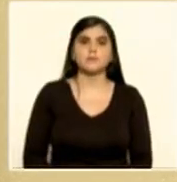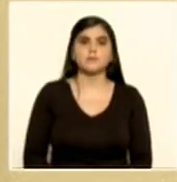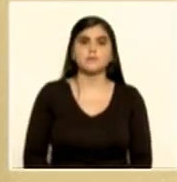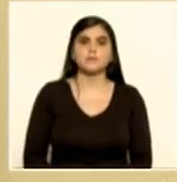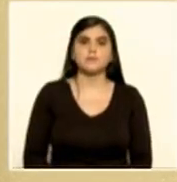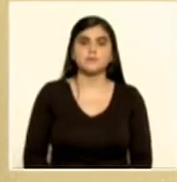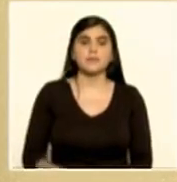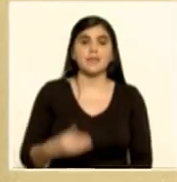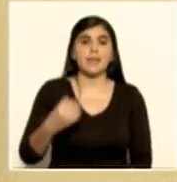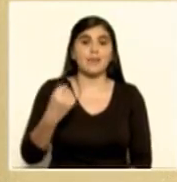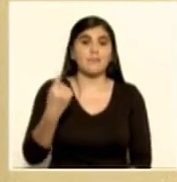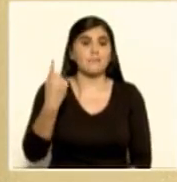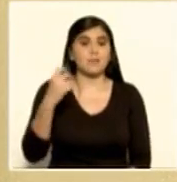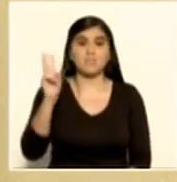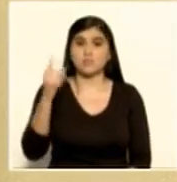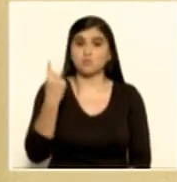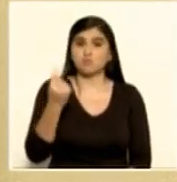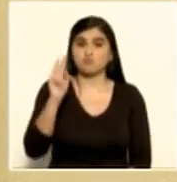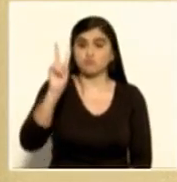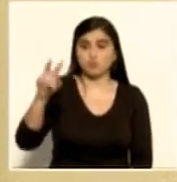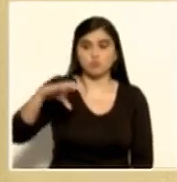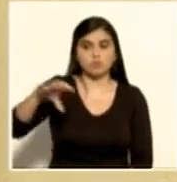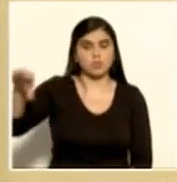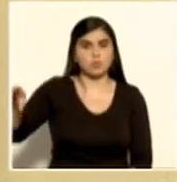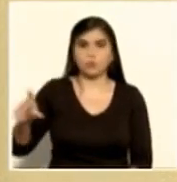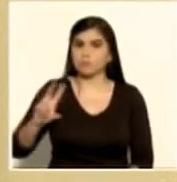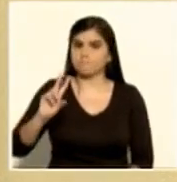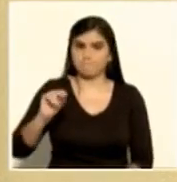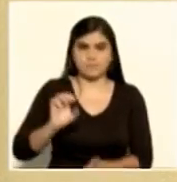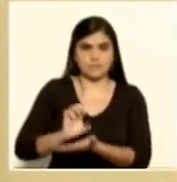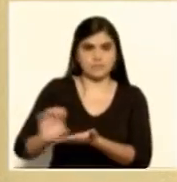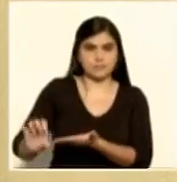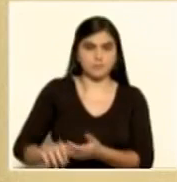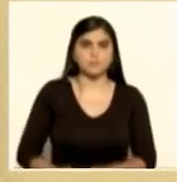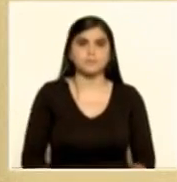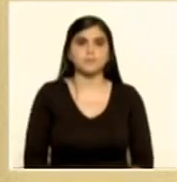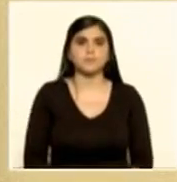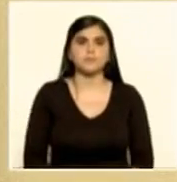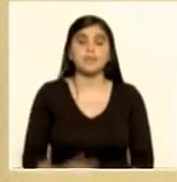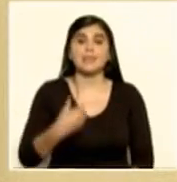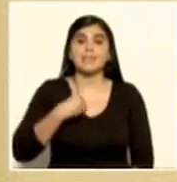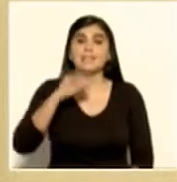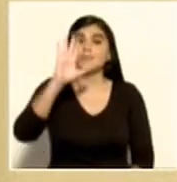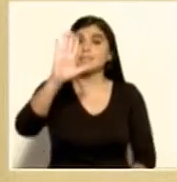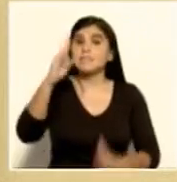ya solo 2 cantones que no tienen. Tenemos